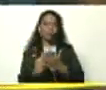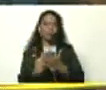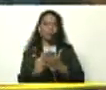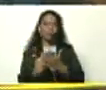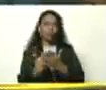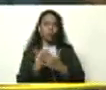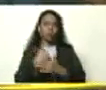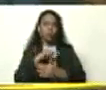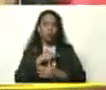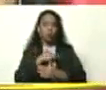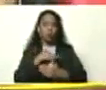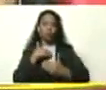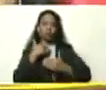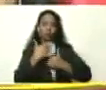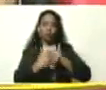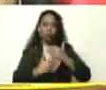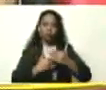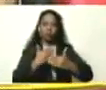hemos avanzado.